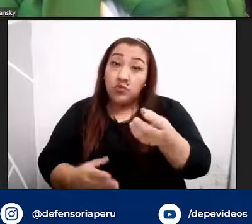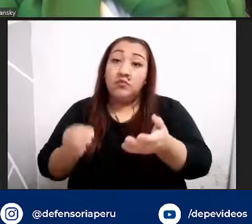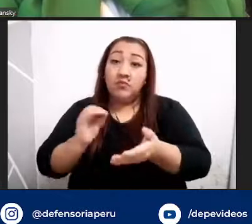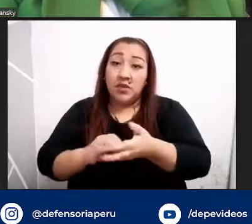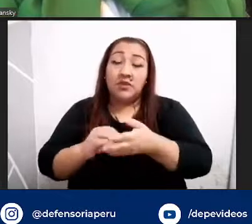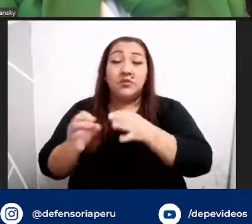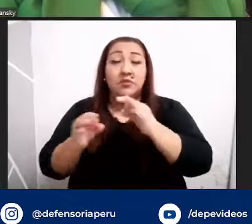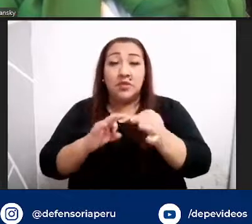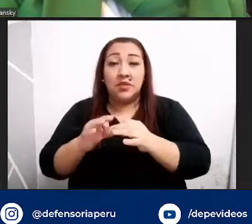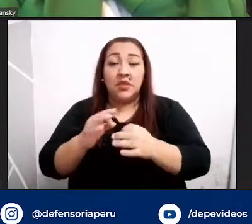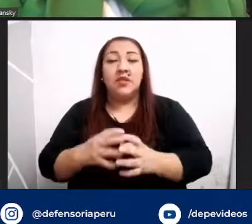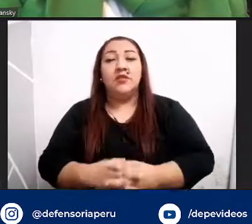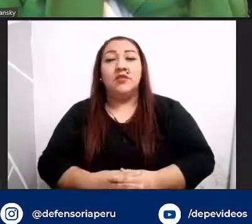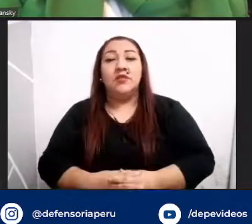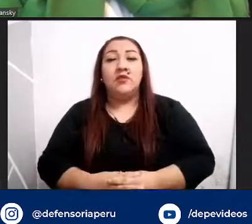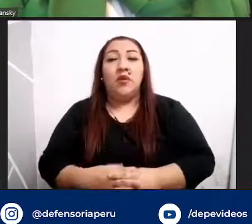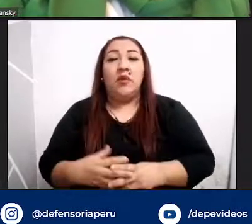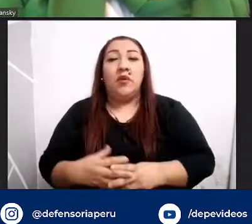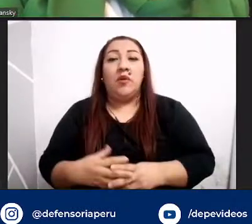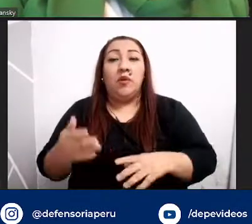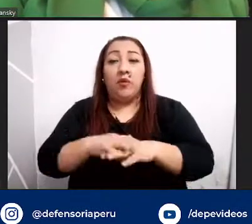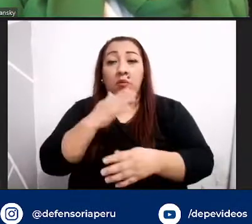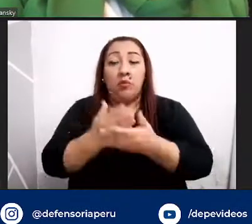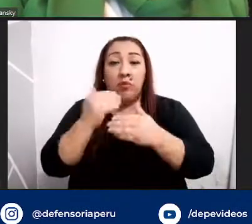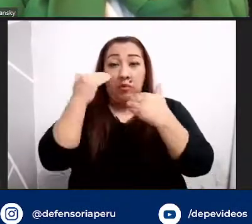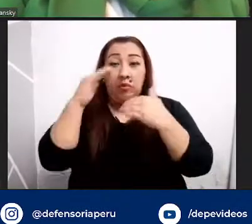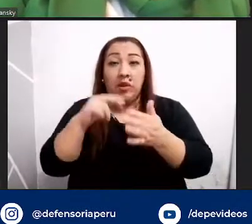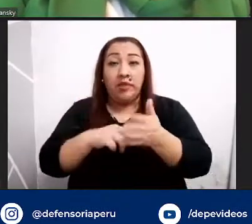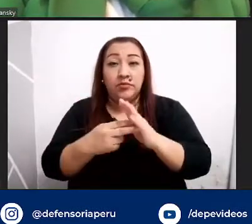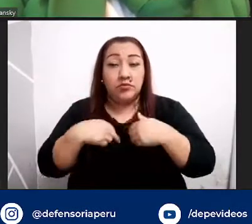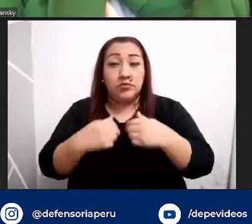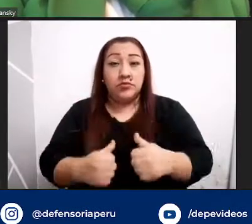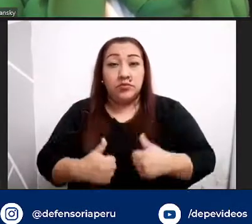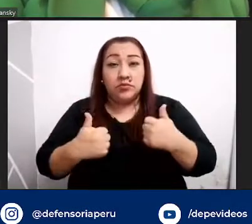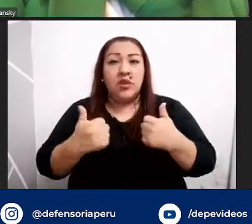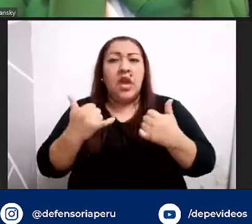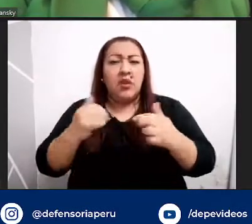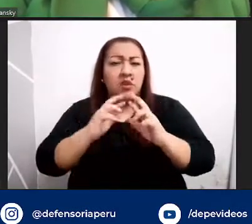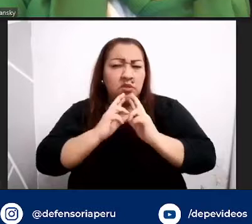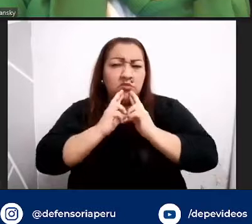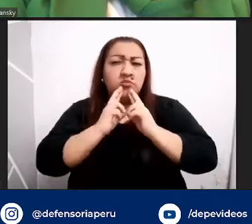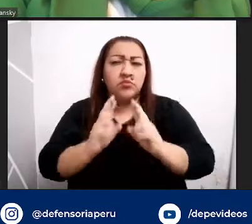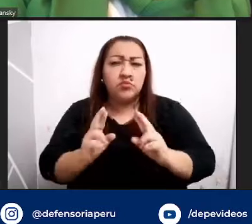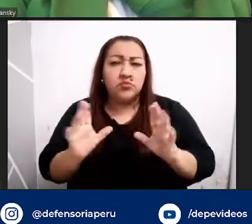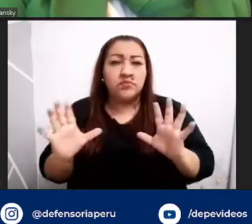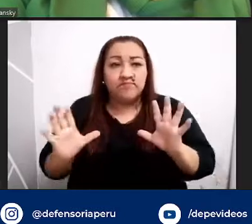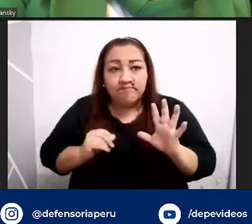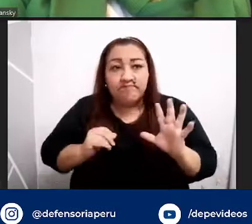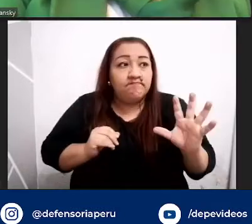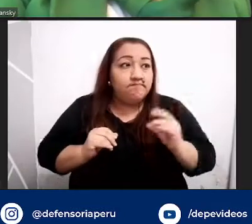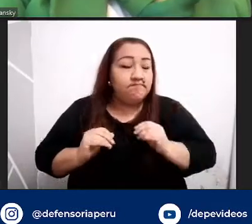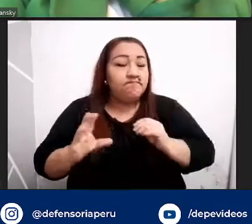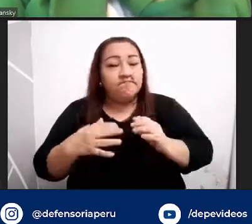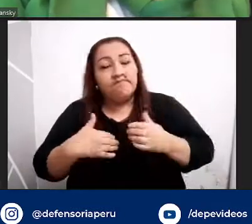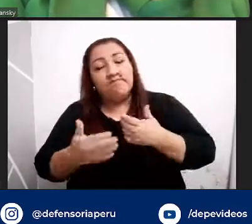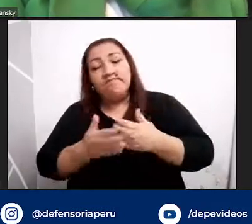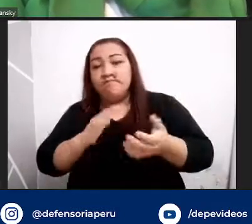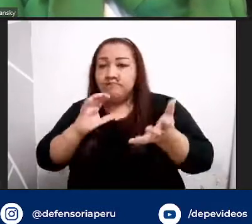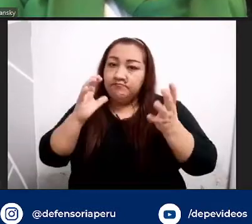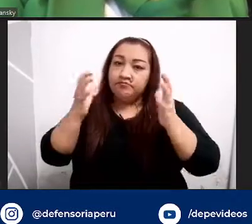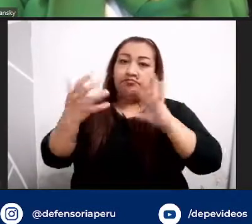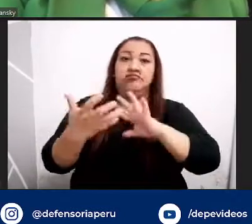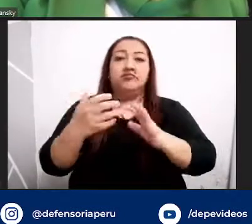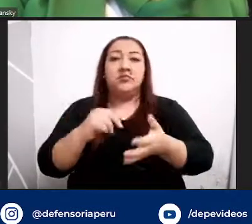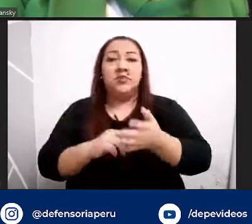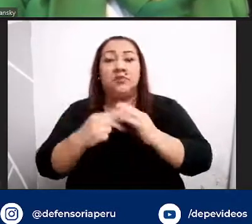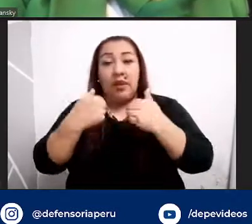que frente a esta situación límite que hemos vivido, ha habido una respuesta de adaptación, una capacidad del sujeto